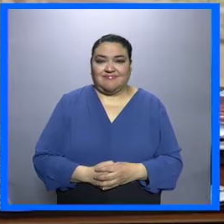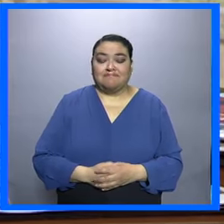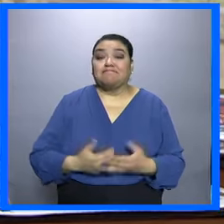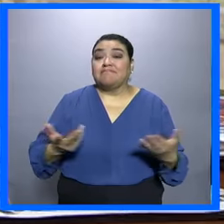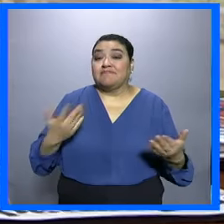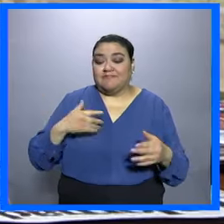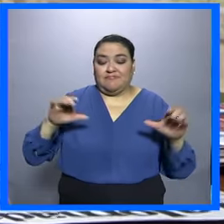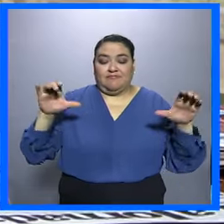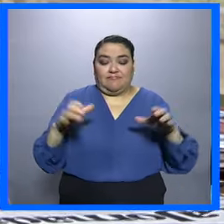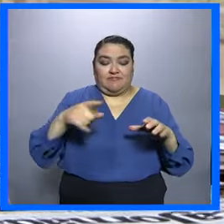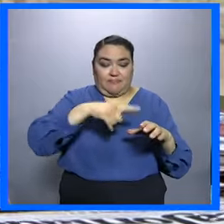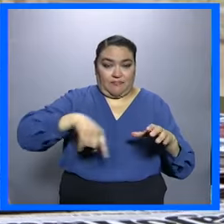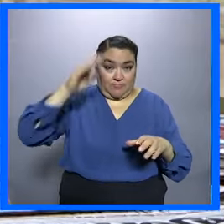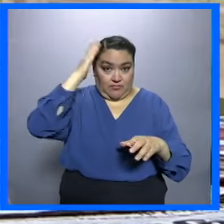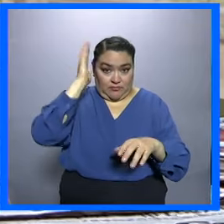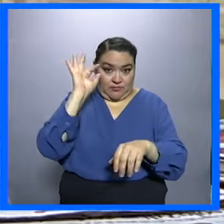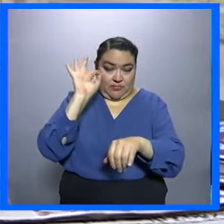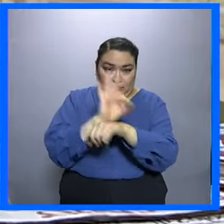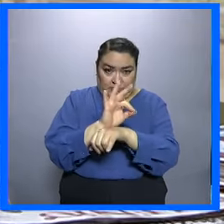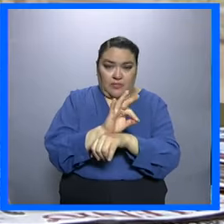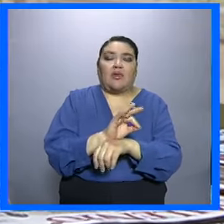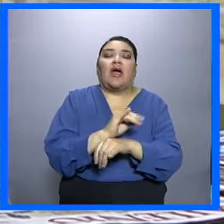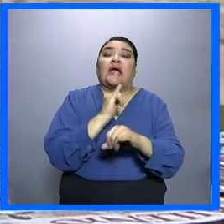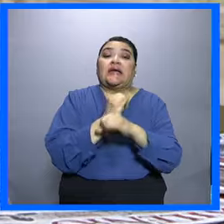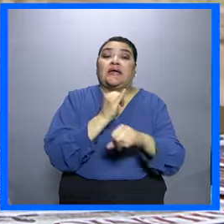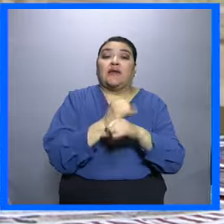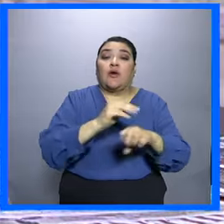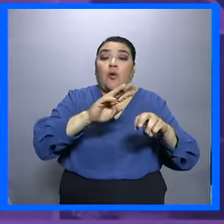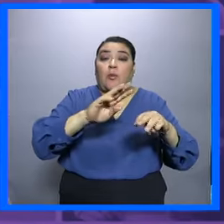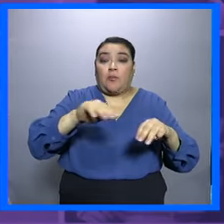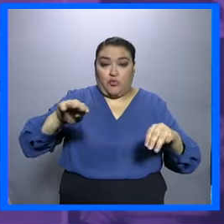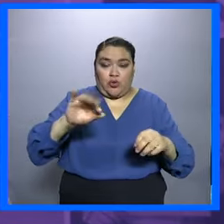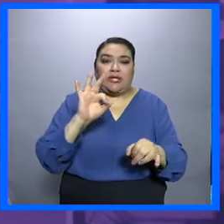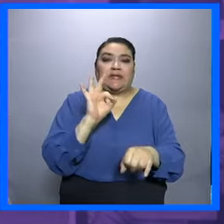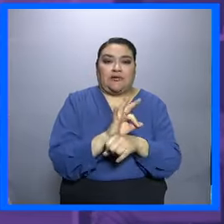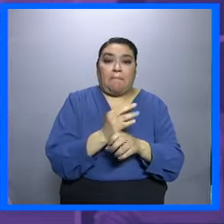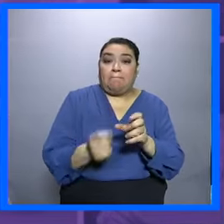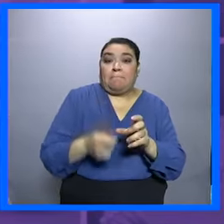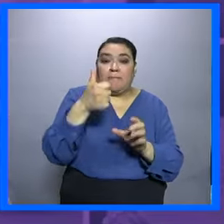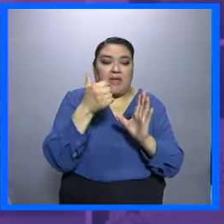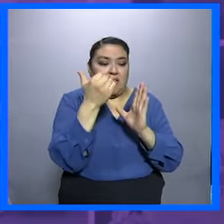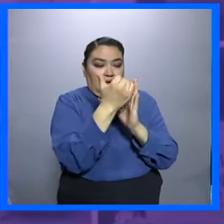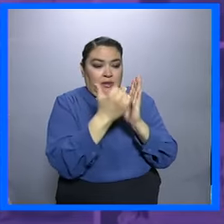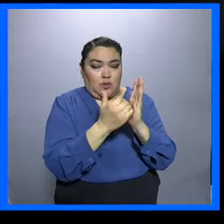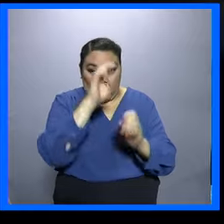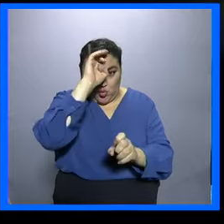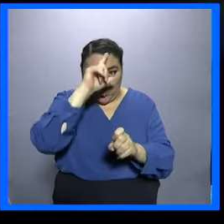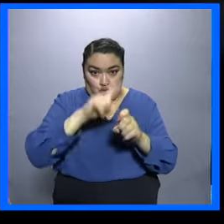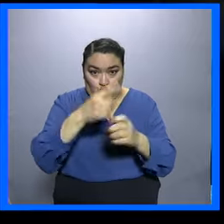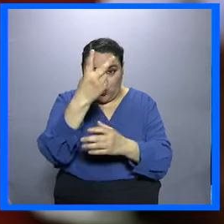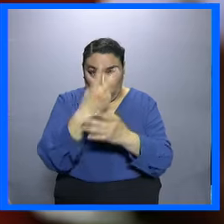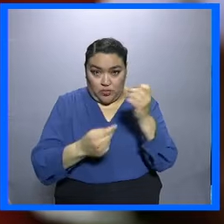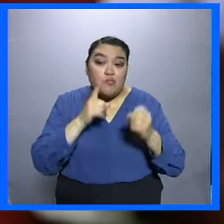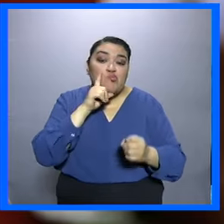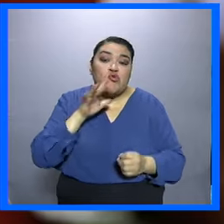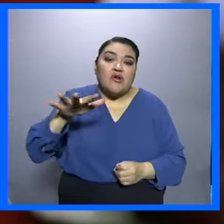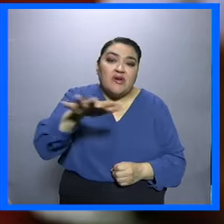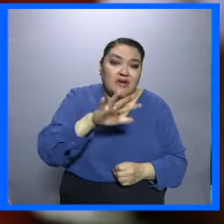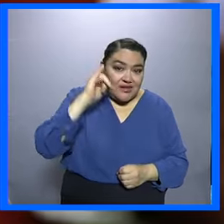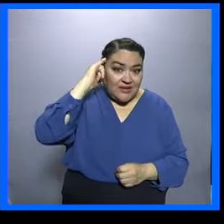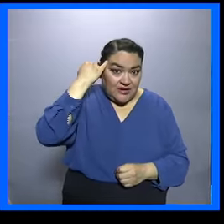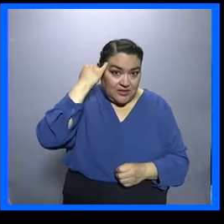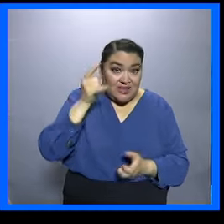La colectiva Defensoras Digitales Michoacán anunció que prepara el primer protocolo intercultural para acompañar a mujeres